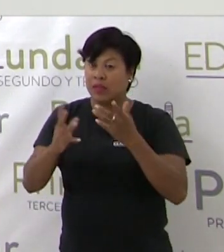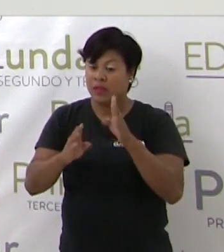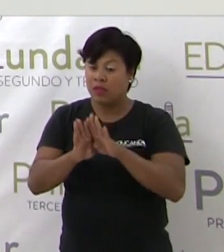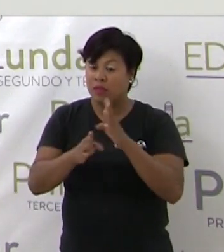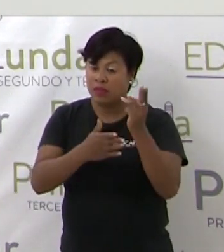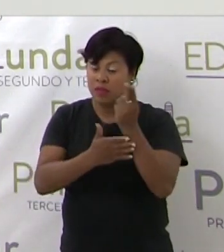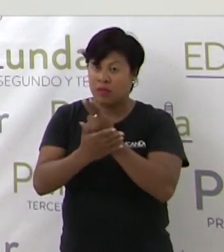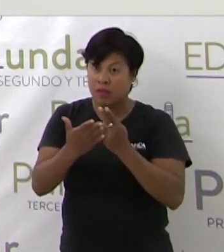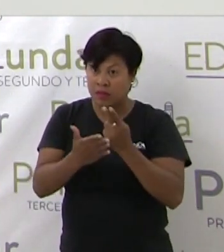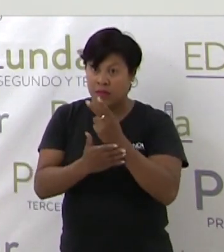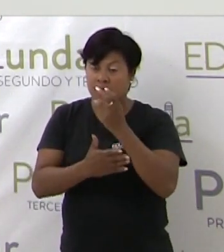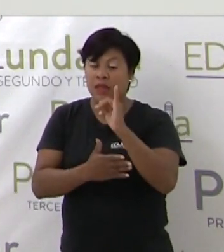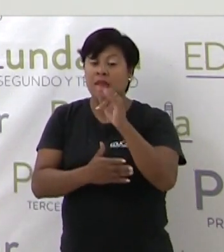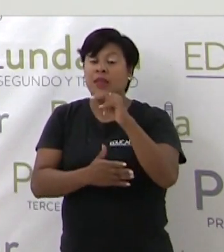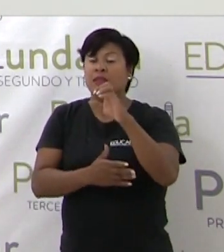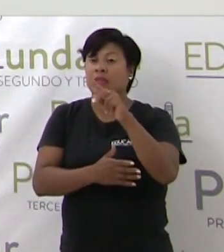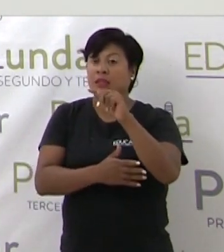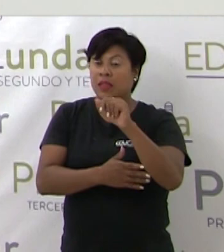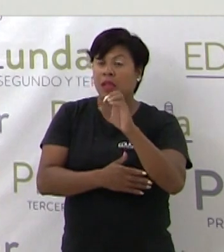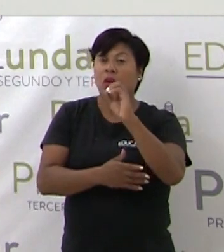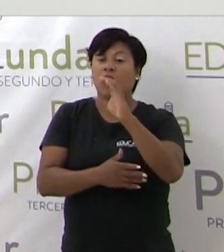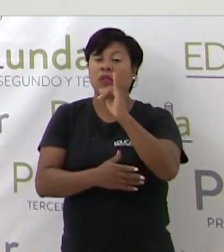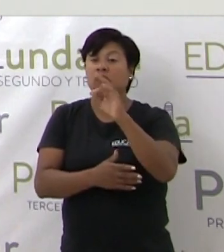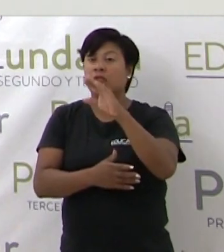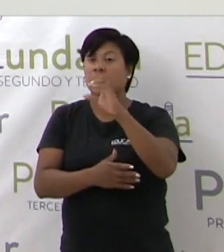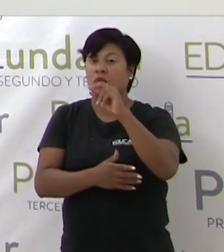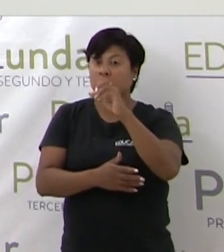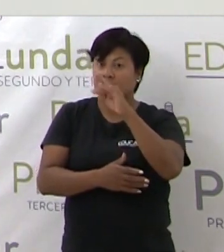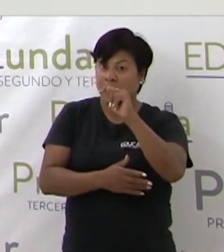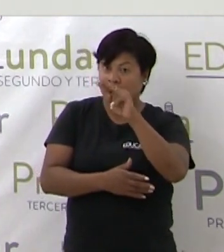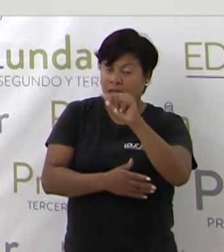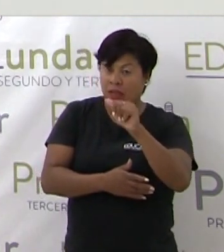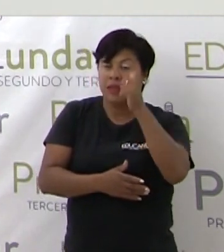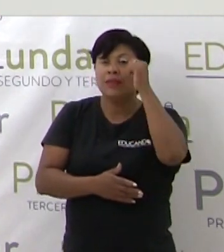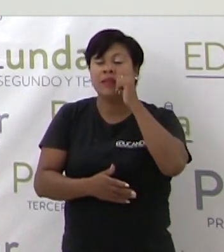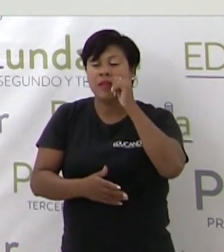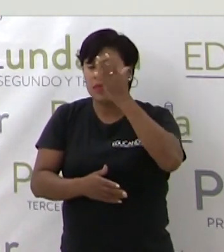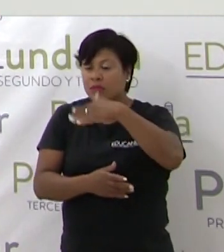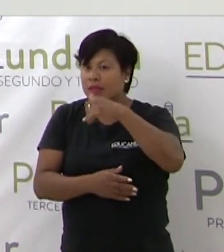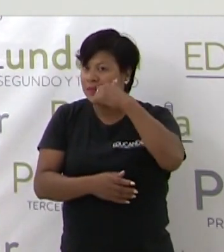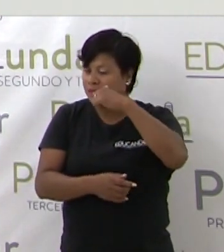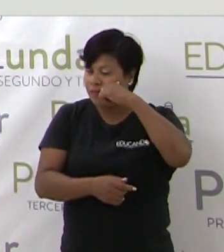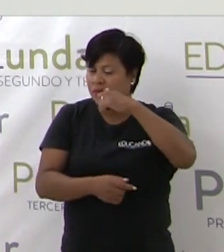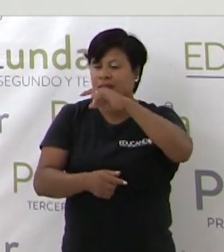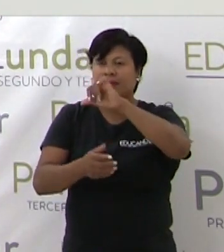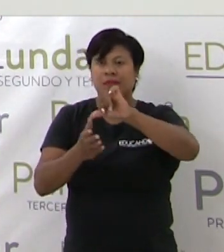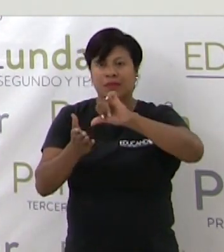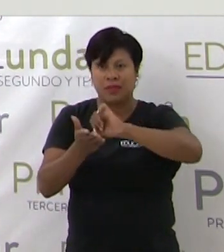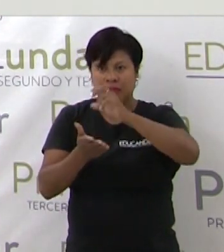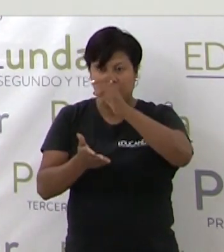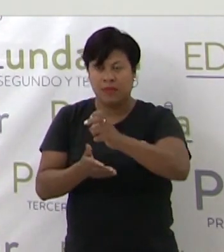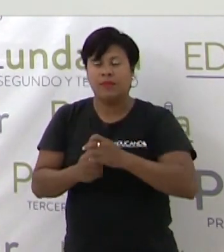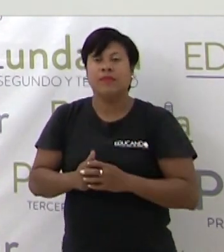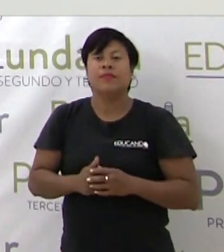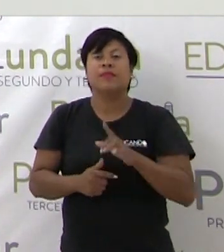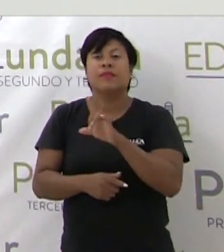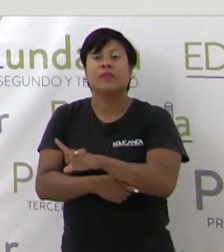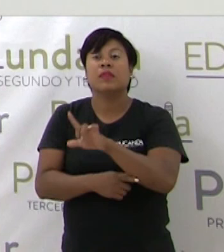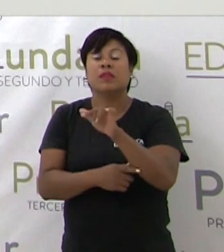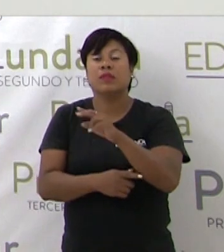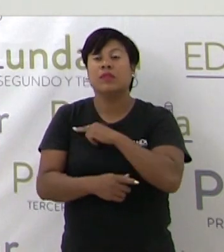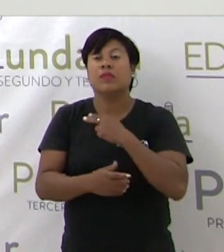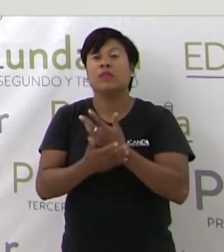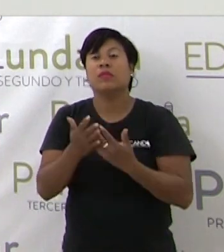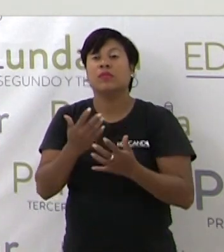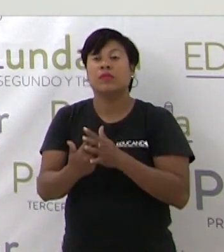geométrica inscrita o circunscrita, siempre localicemos el centro de ese círculo. Después vamos a trazar